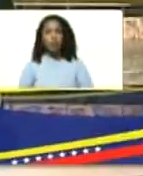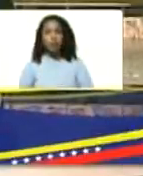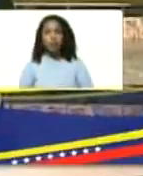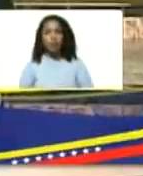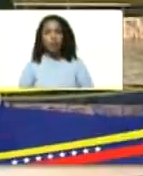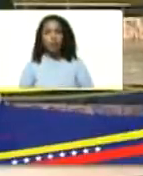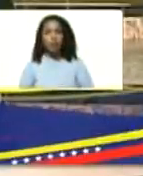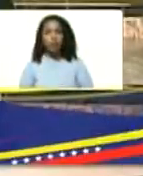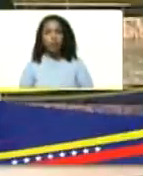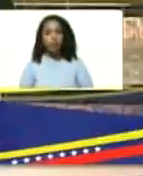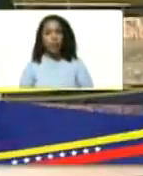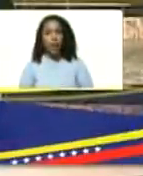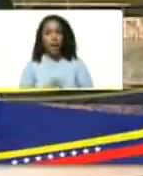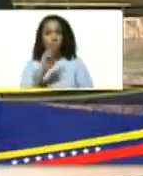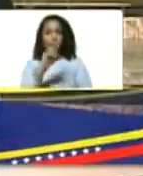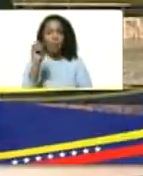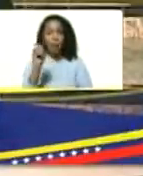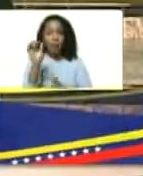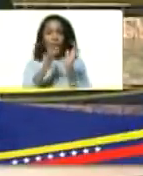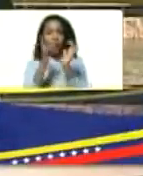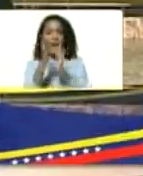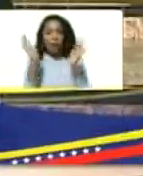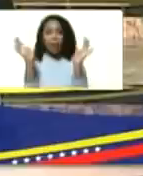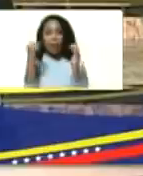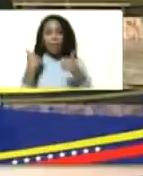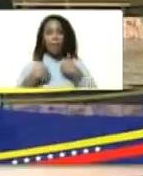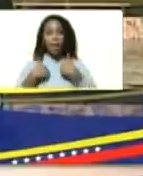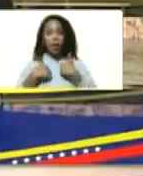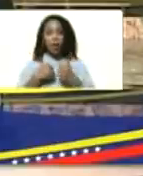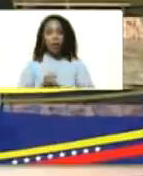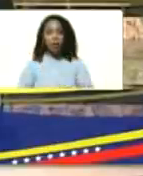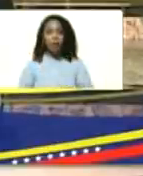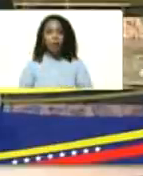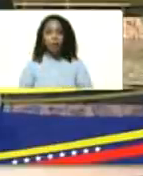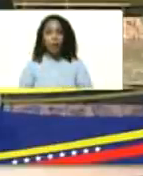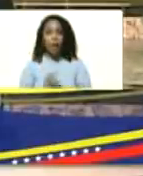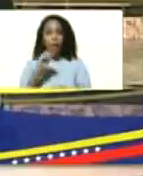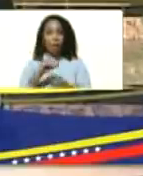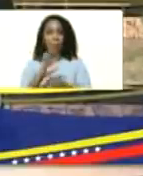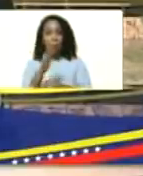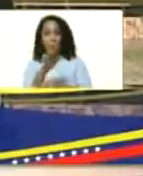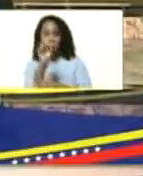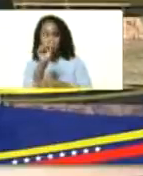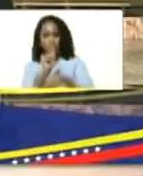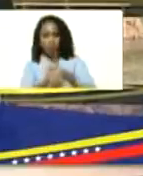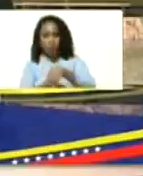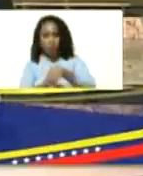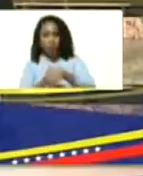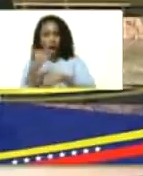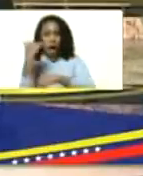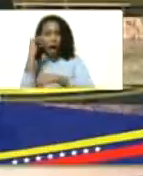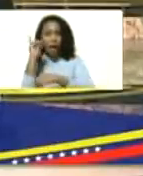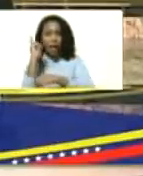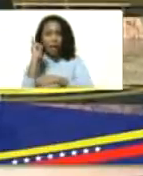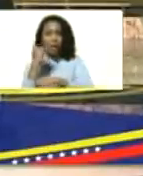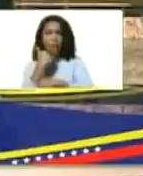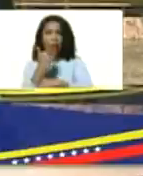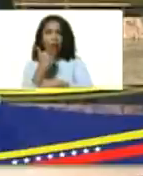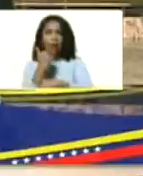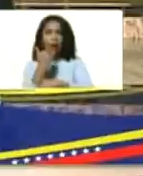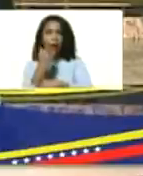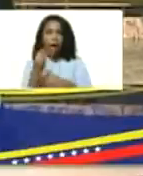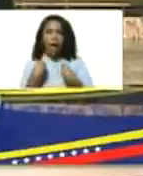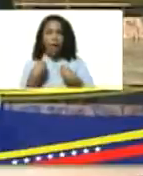el 20 de abril miércoles dentro de unos minutos estará en